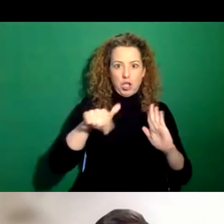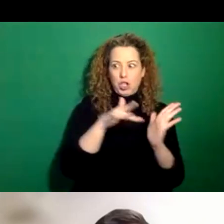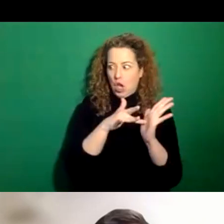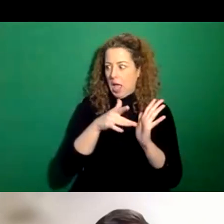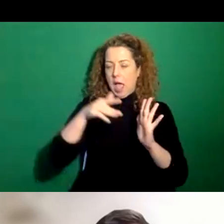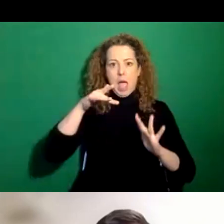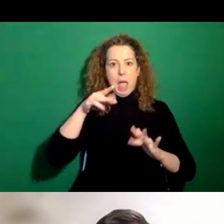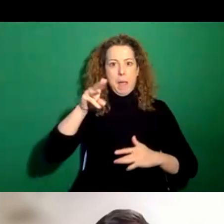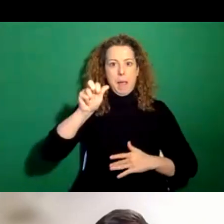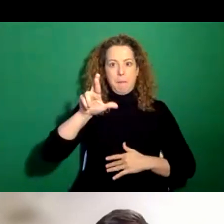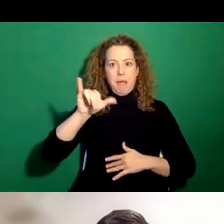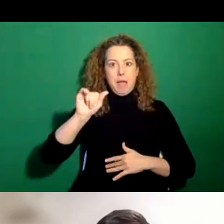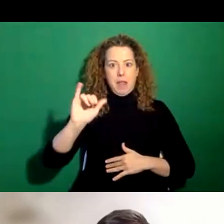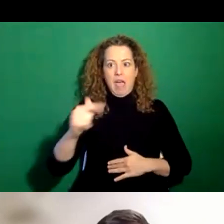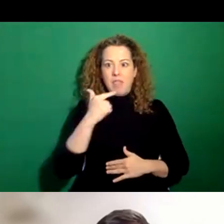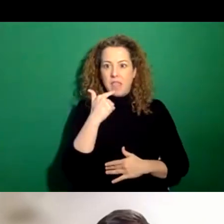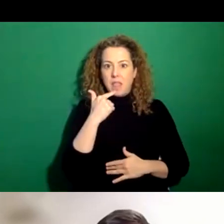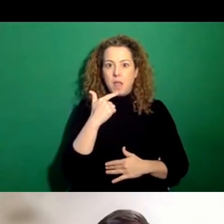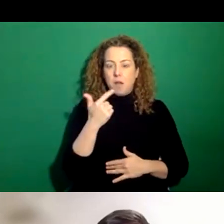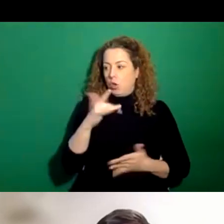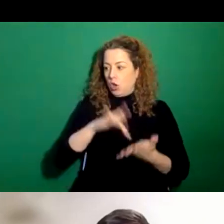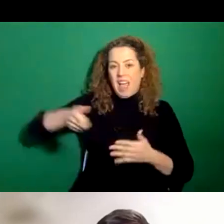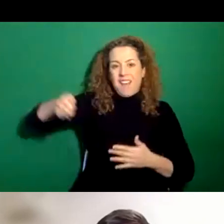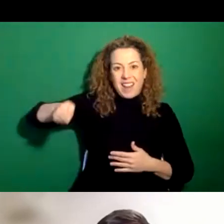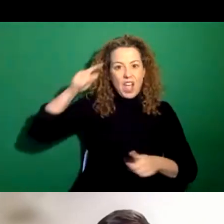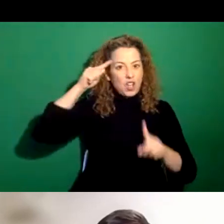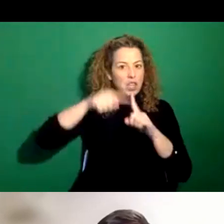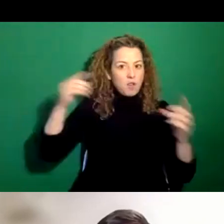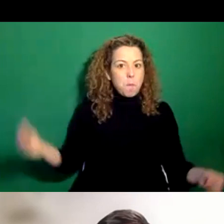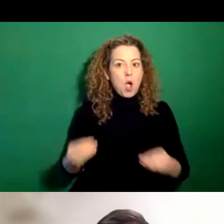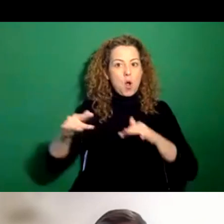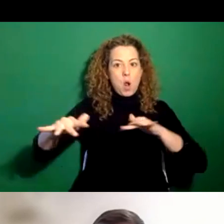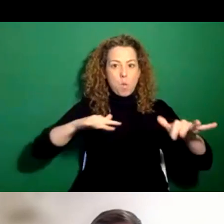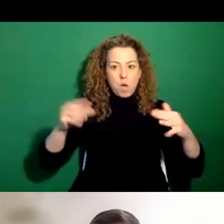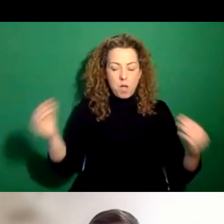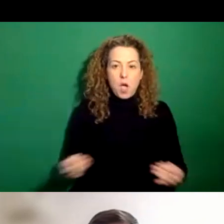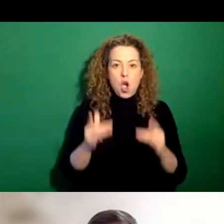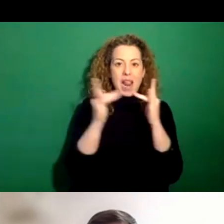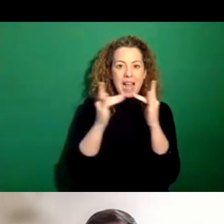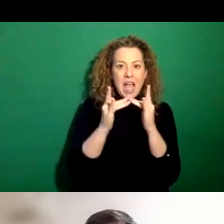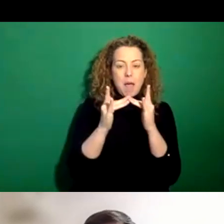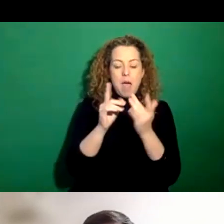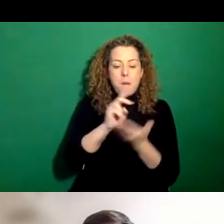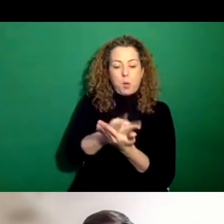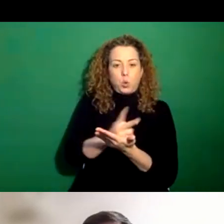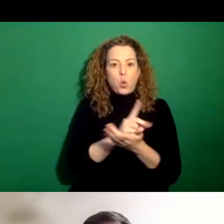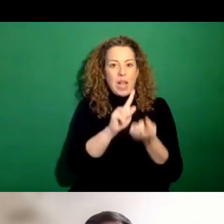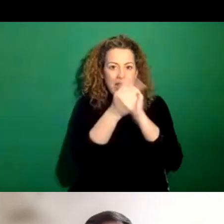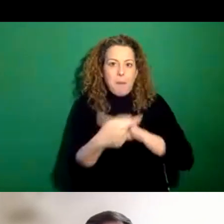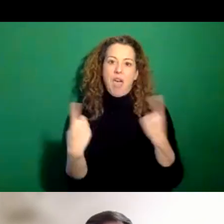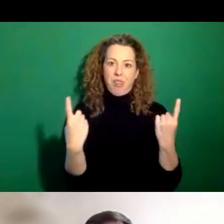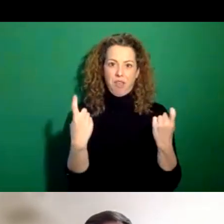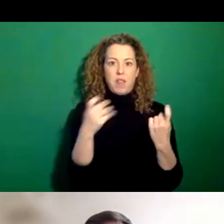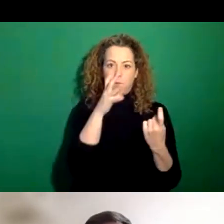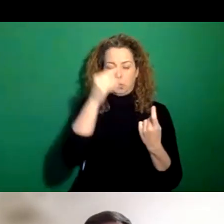que son precisas. O sea, el hecho de tener una barandilla para mejorar el poder moverse en la cama, cambiar de postura y demás, es necesario. Entiendo que